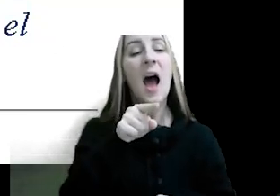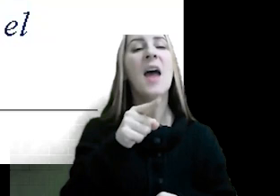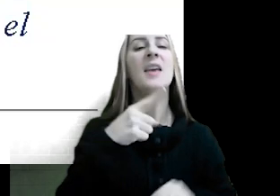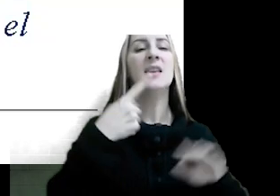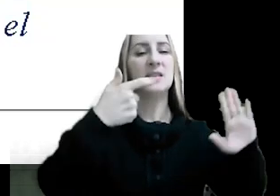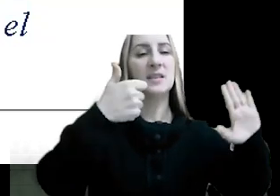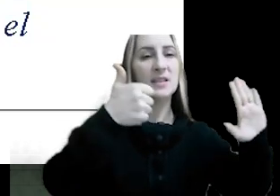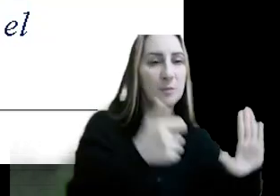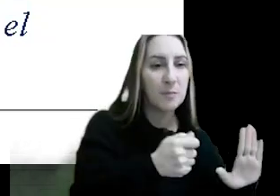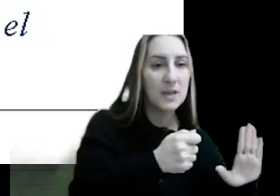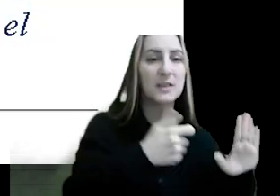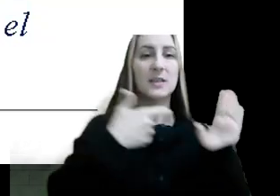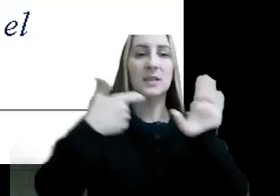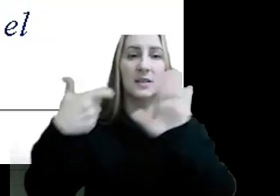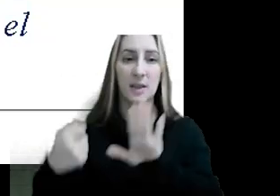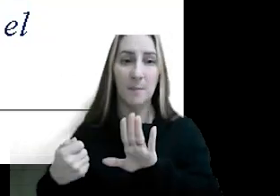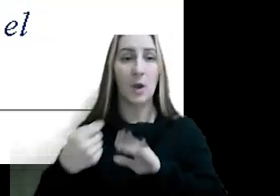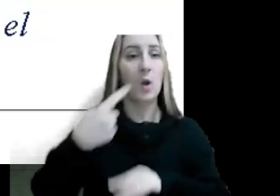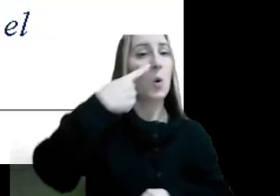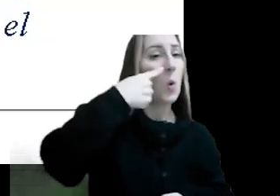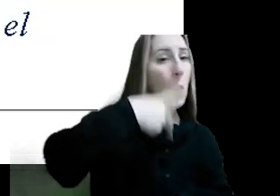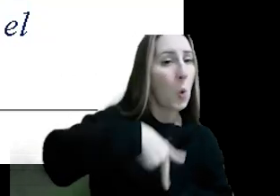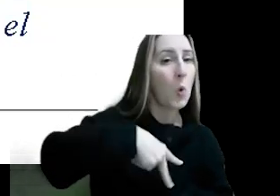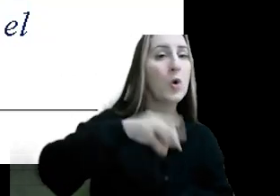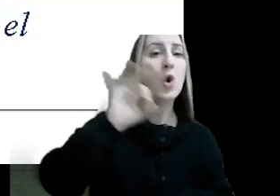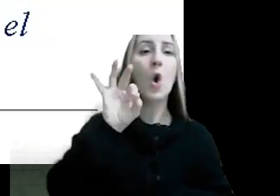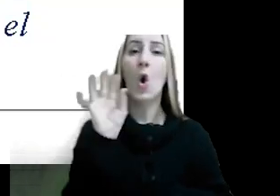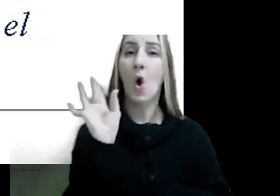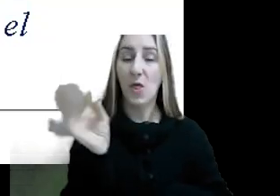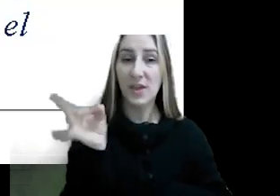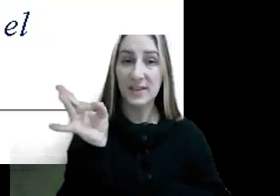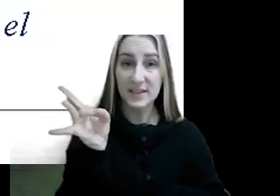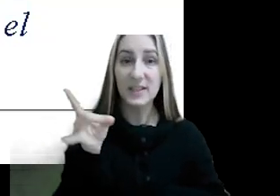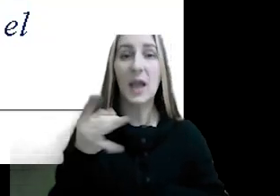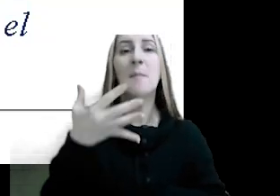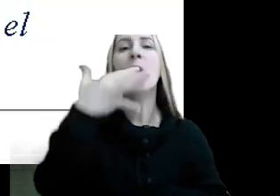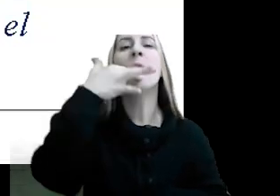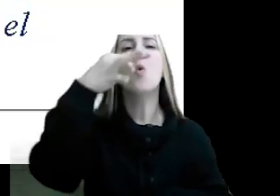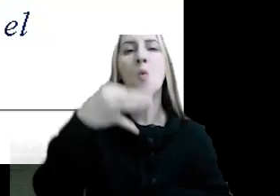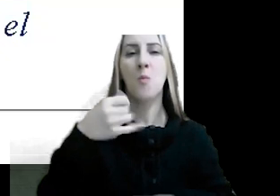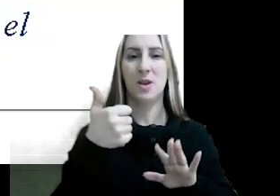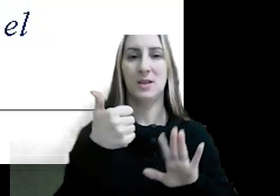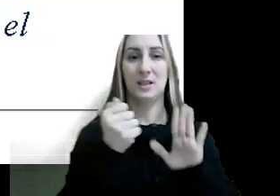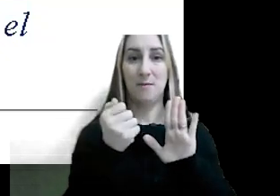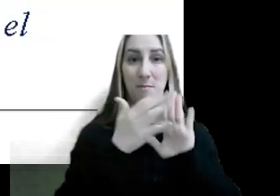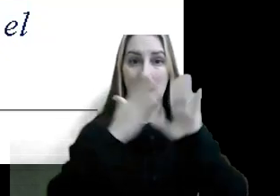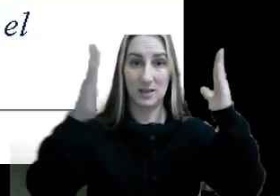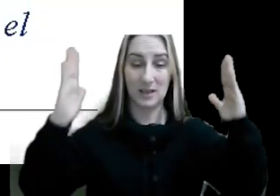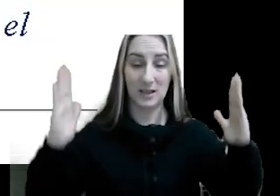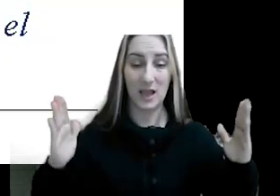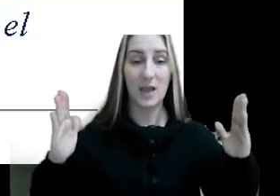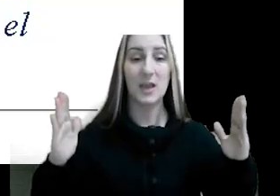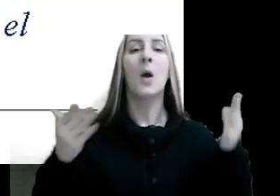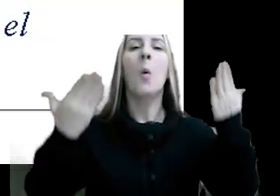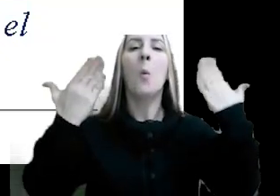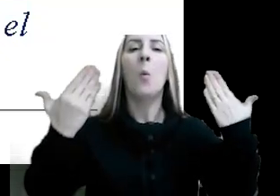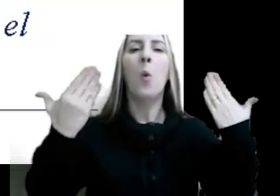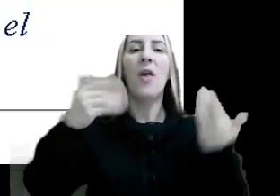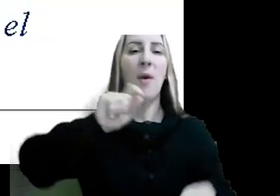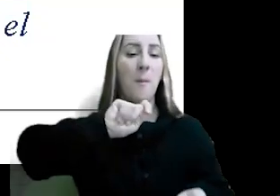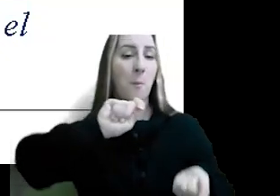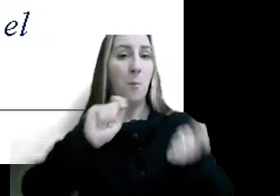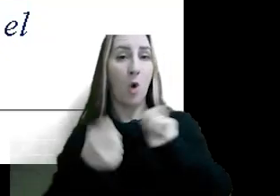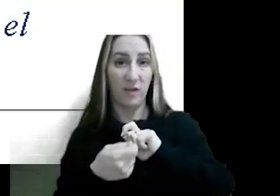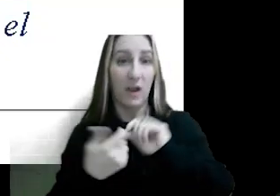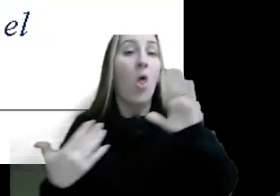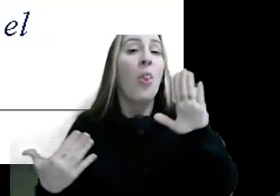que concluye en junio o diciembre se va a cumplir el semestre que habilita o la modificación, dependiendo